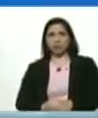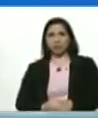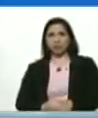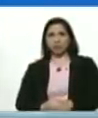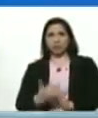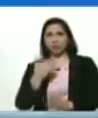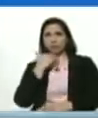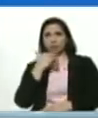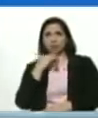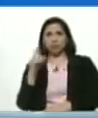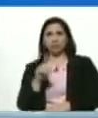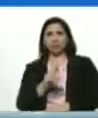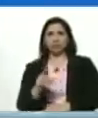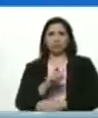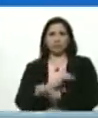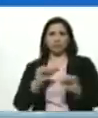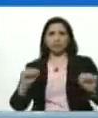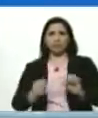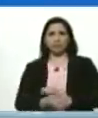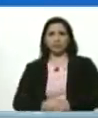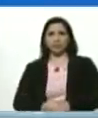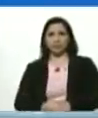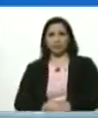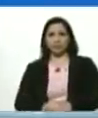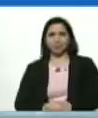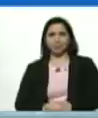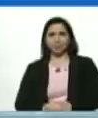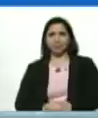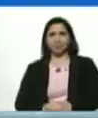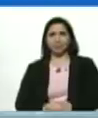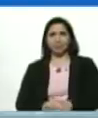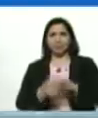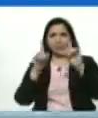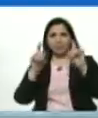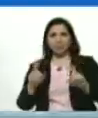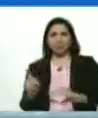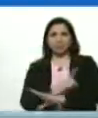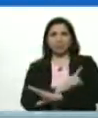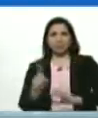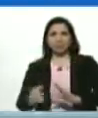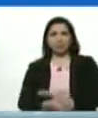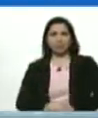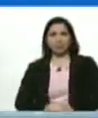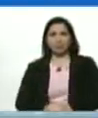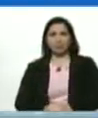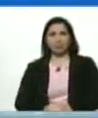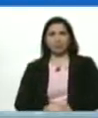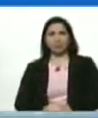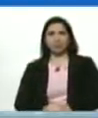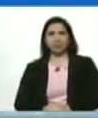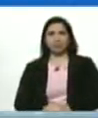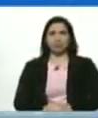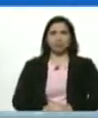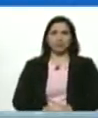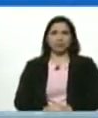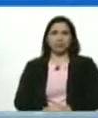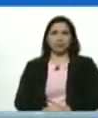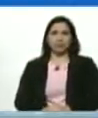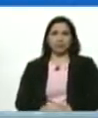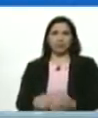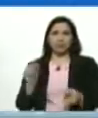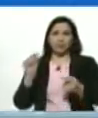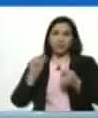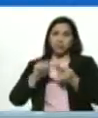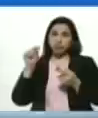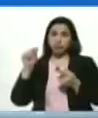infalible prácticamente infalible y la prueba rápida que la prueba que hacen con la sangre del dedo